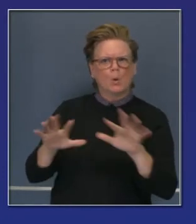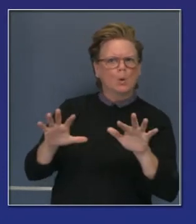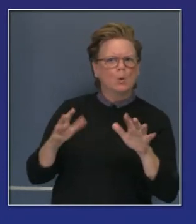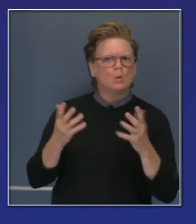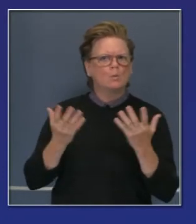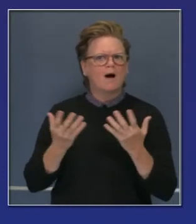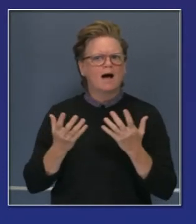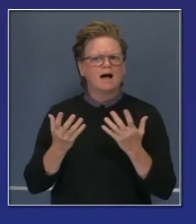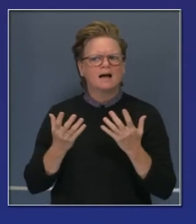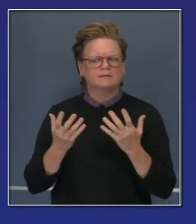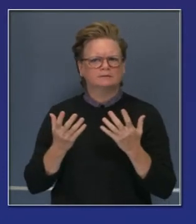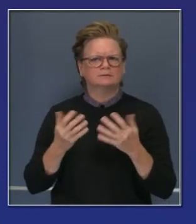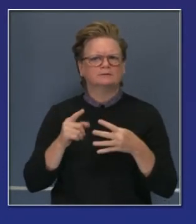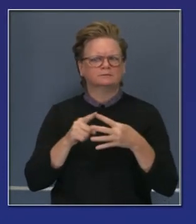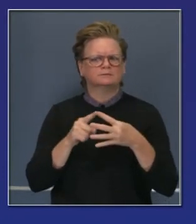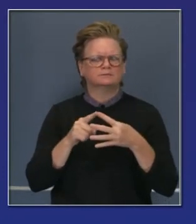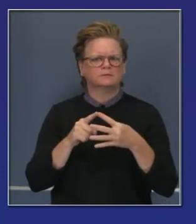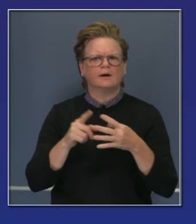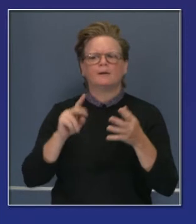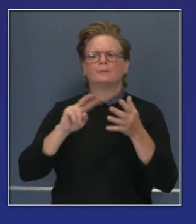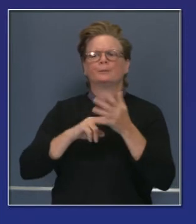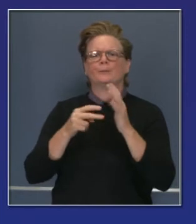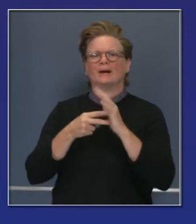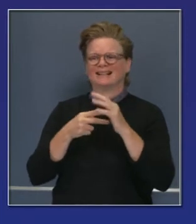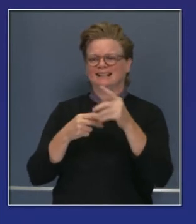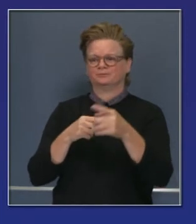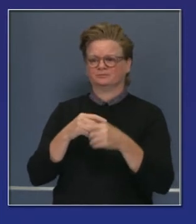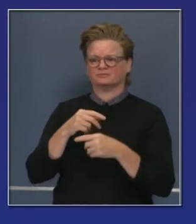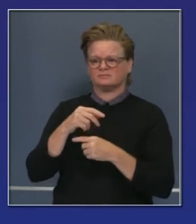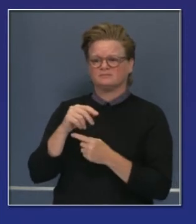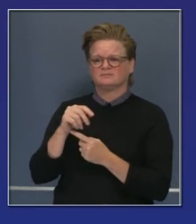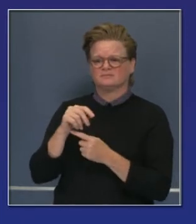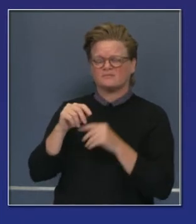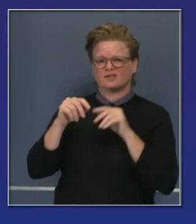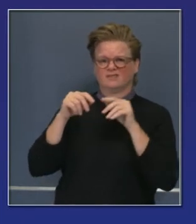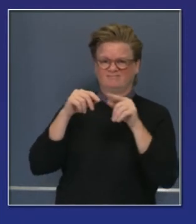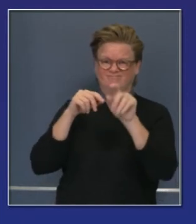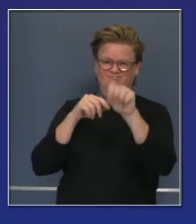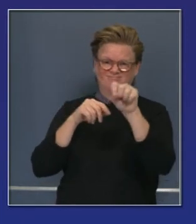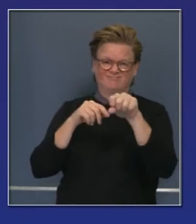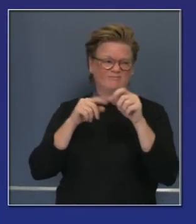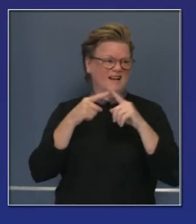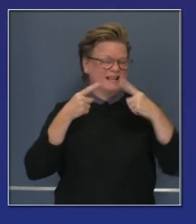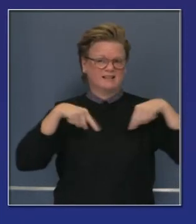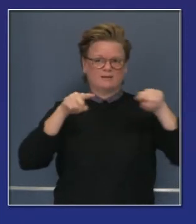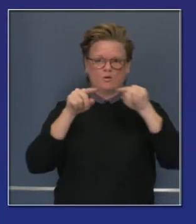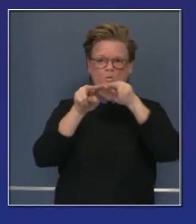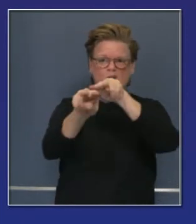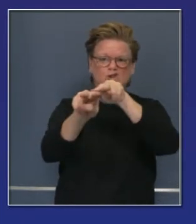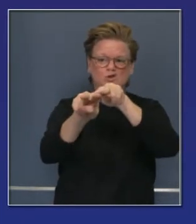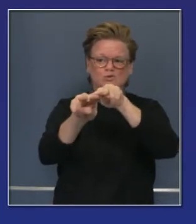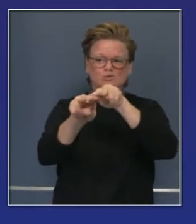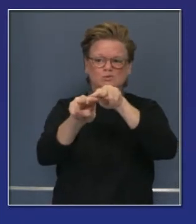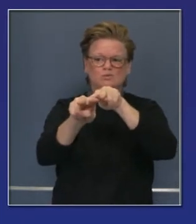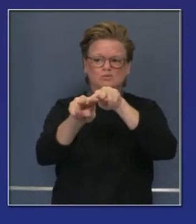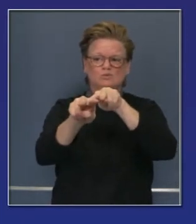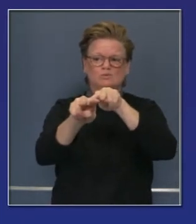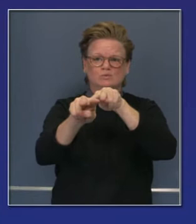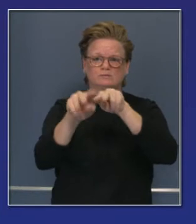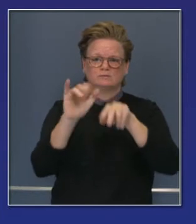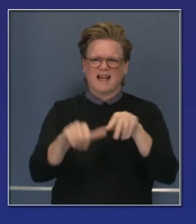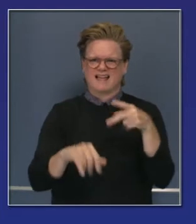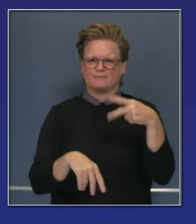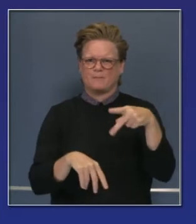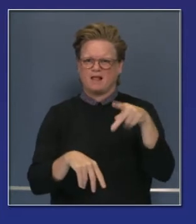en el pasado llamábamos la vieja lista de monitoreo, de vigilancia, que tal vez